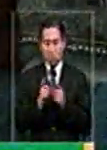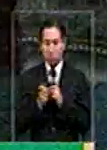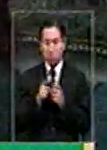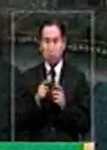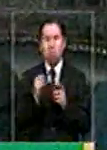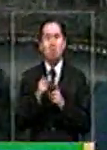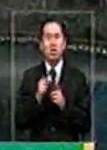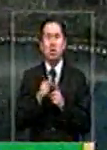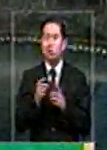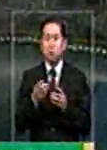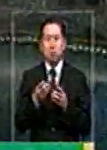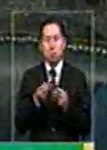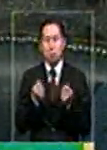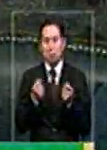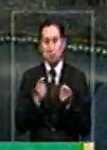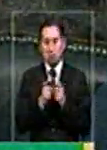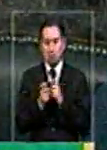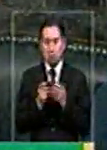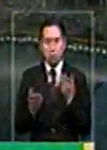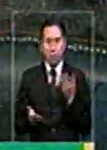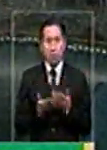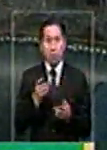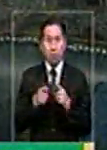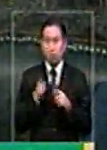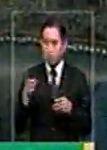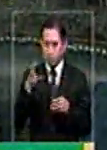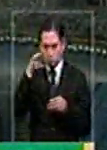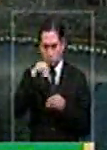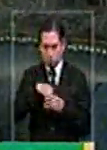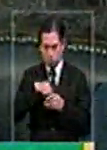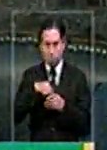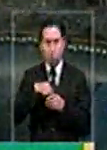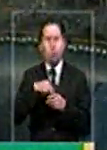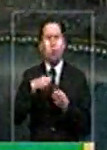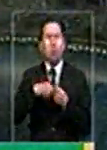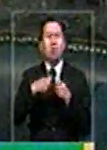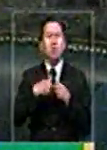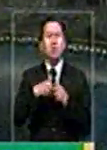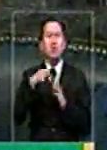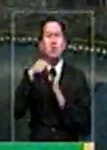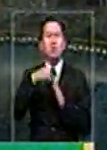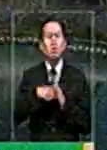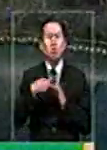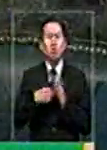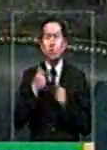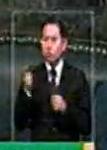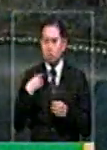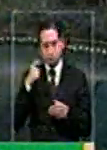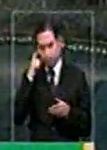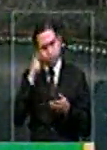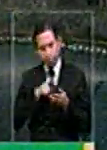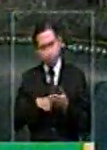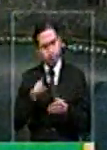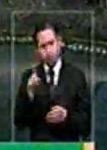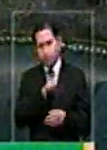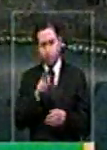subsanan inmediatamente, pero las de fondo, si había estas observaciones